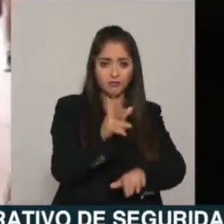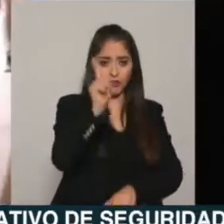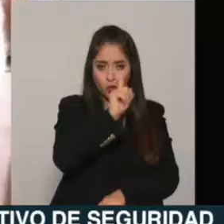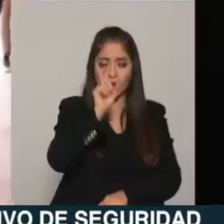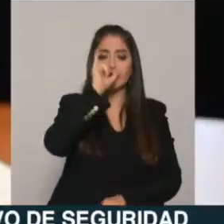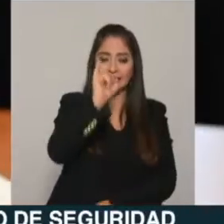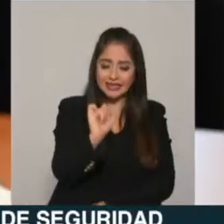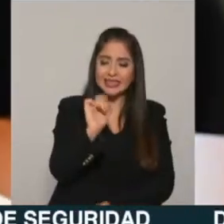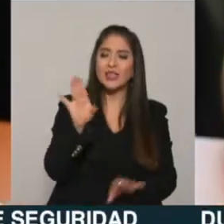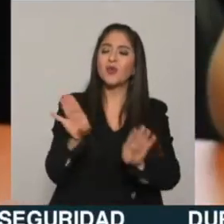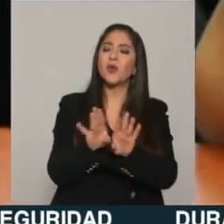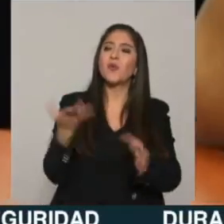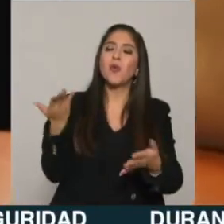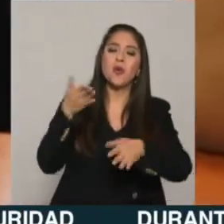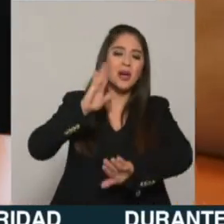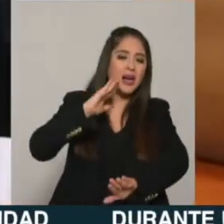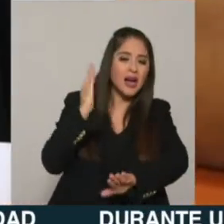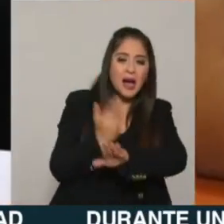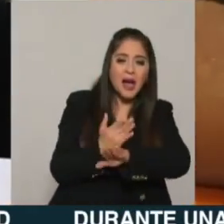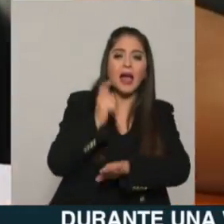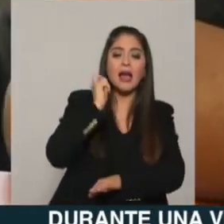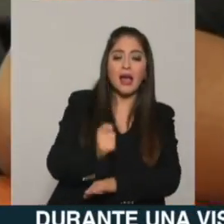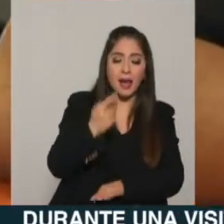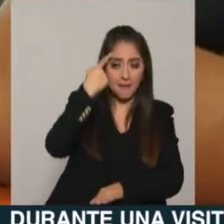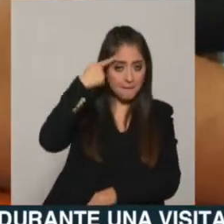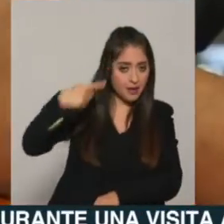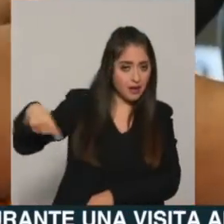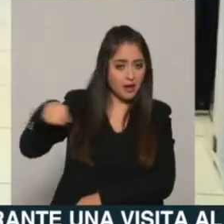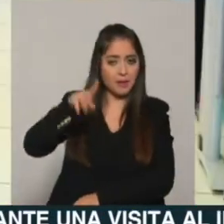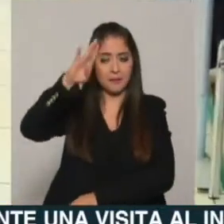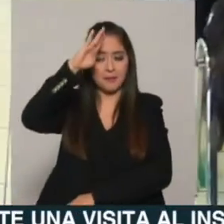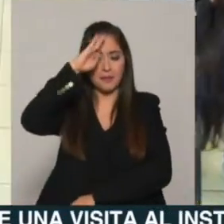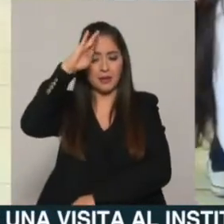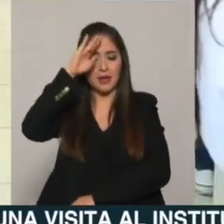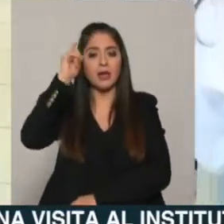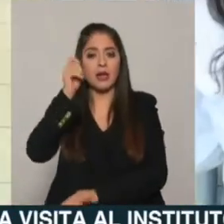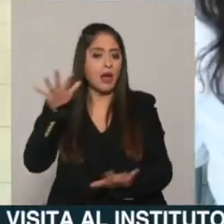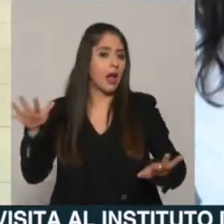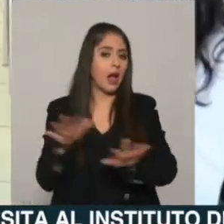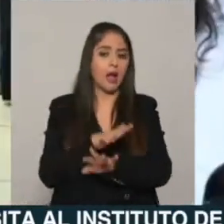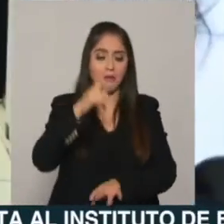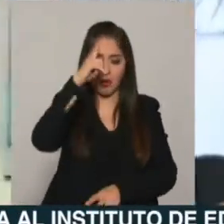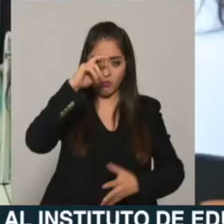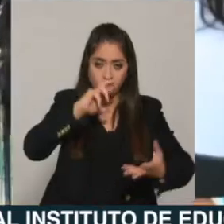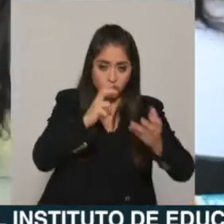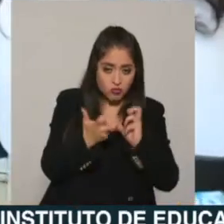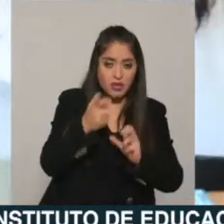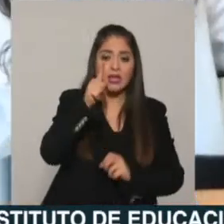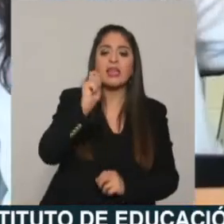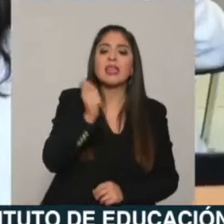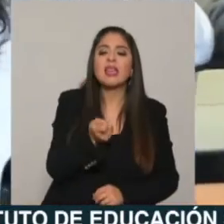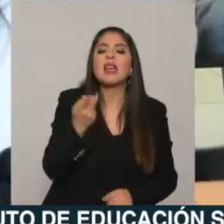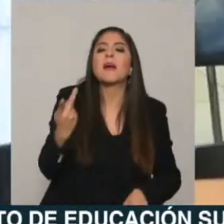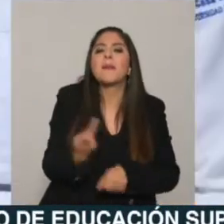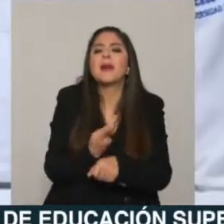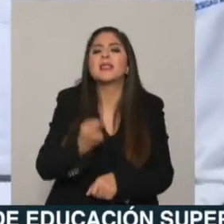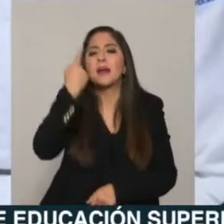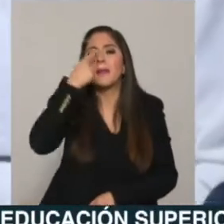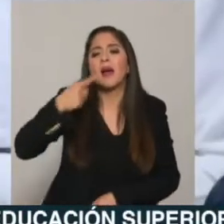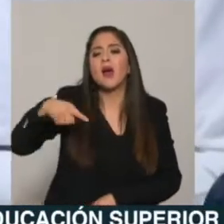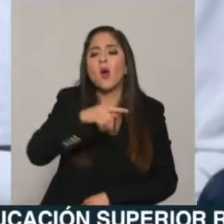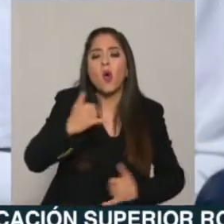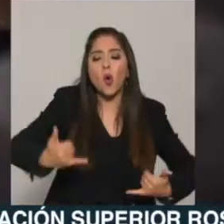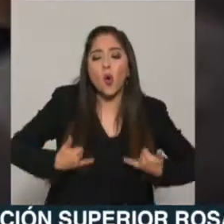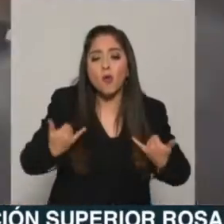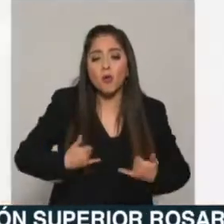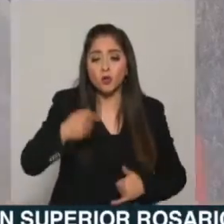sancionador, pero más que sancionador, tiende a ser educativo. Busca precisamente que el joven entienda que las